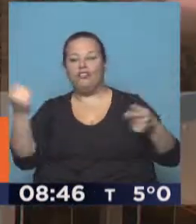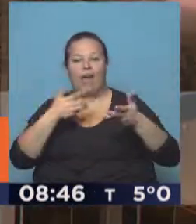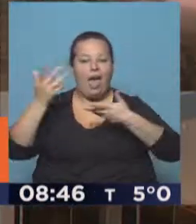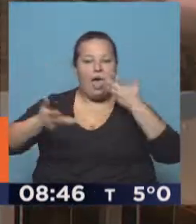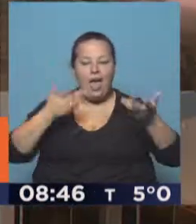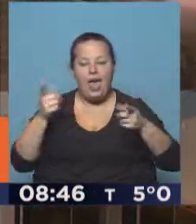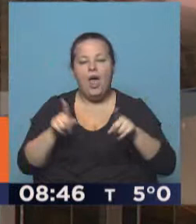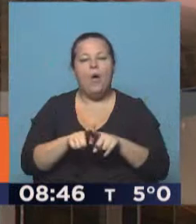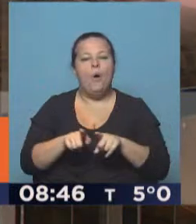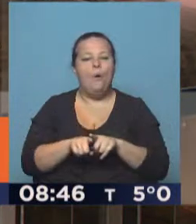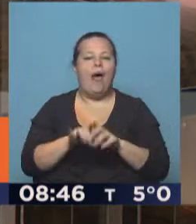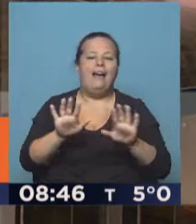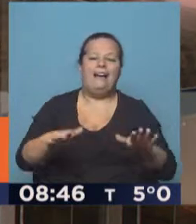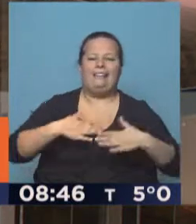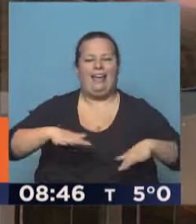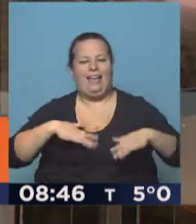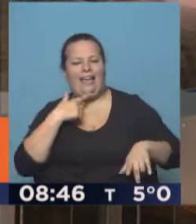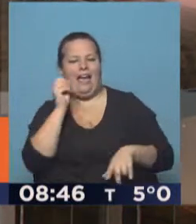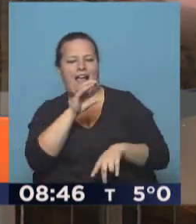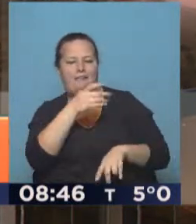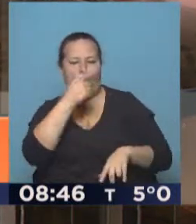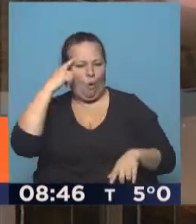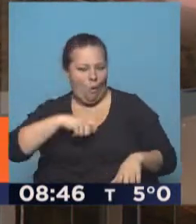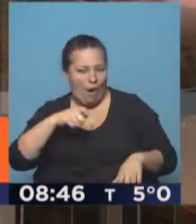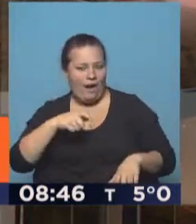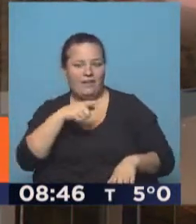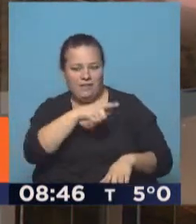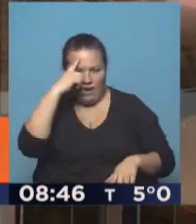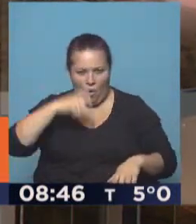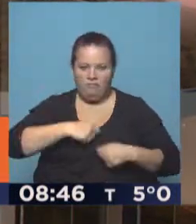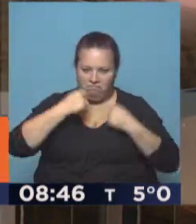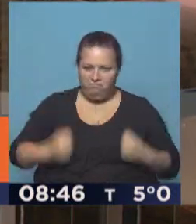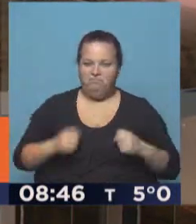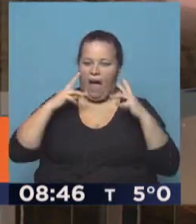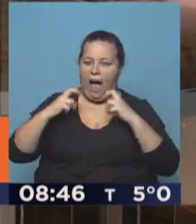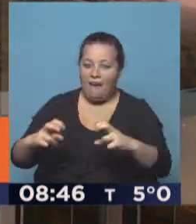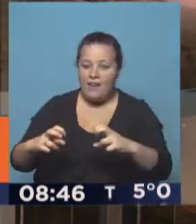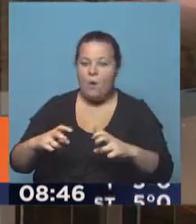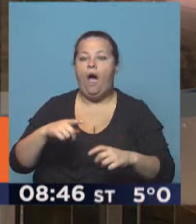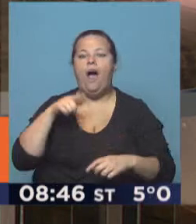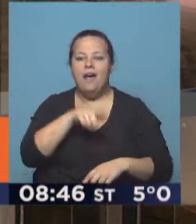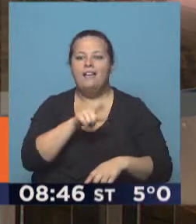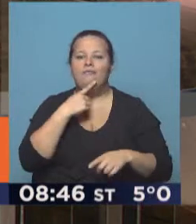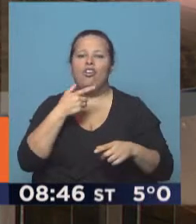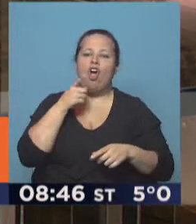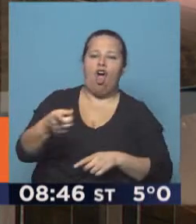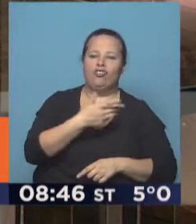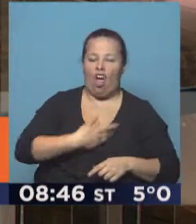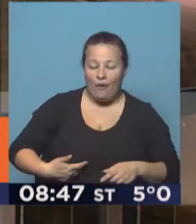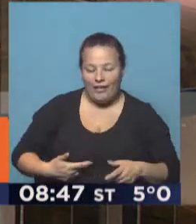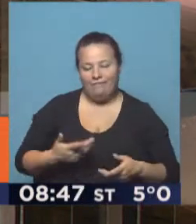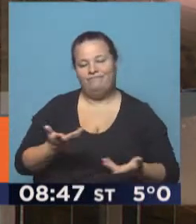a admonizar o a criticar, ¿no es cierto?, a un juez que se había atrevido a investigar o que entonces era un complot contra el